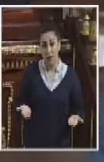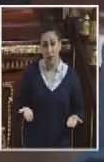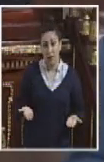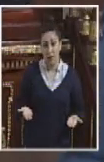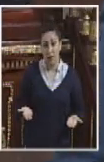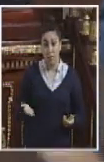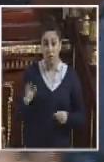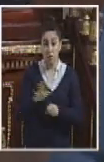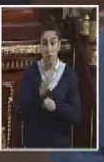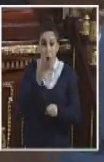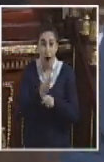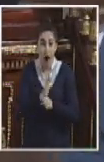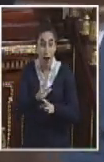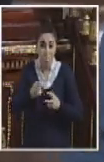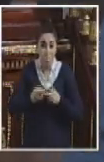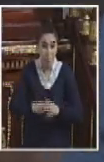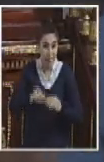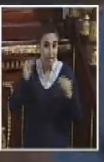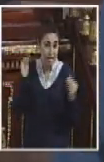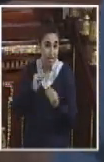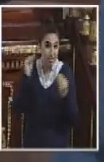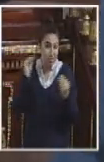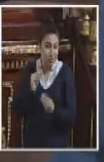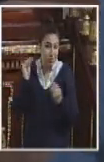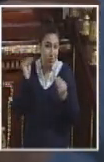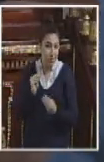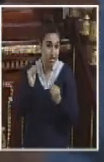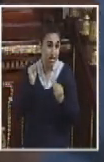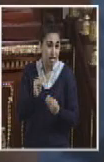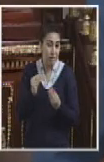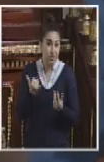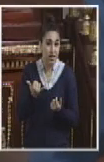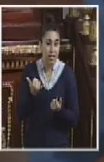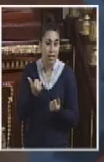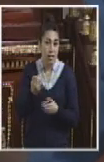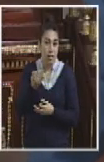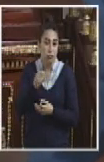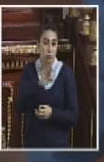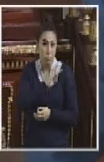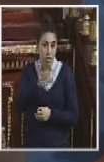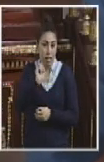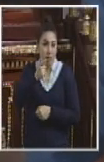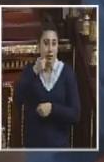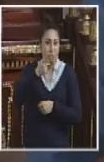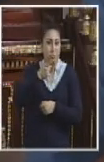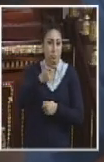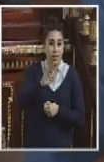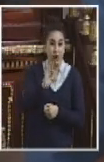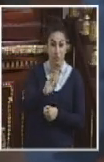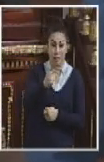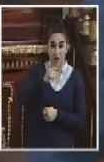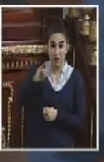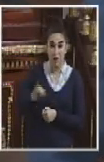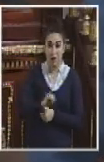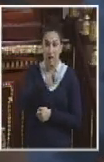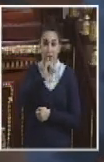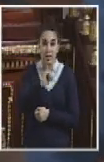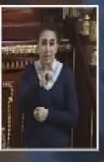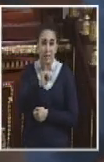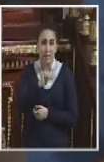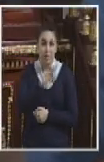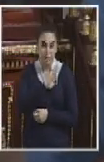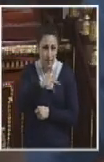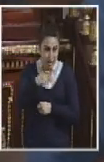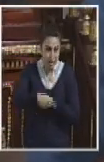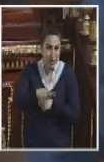una discusión que está comprometiendo la constitucionalidad de la Fiscalía. Es una